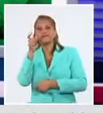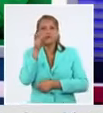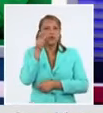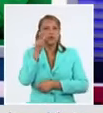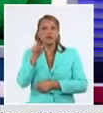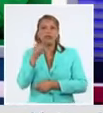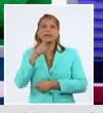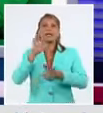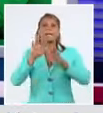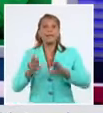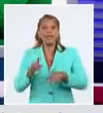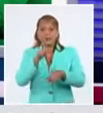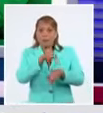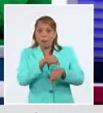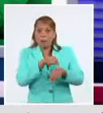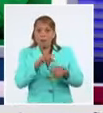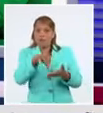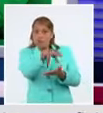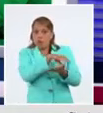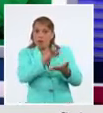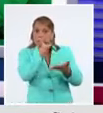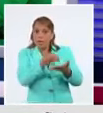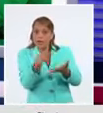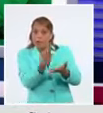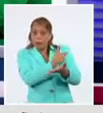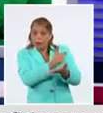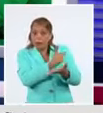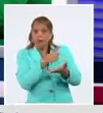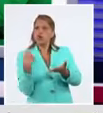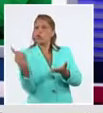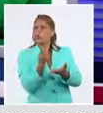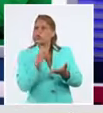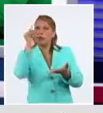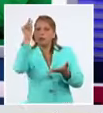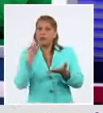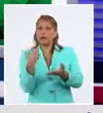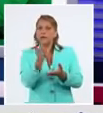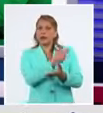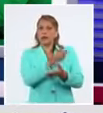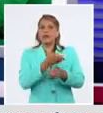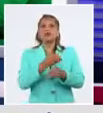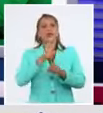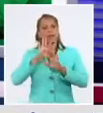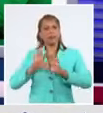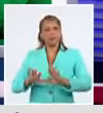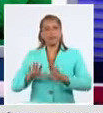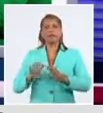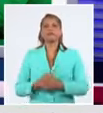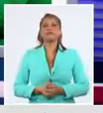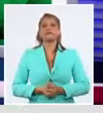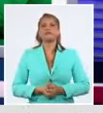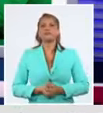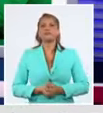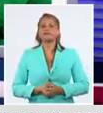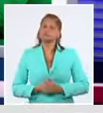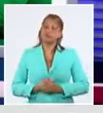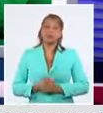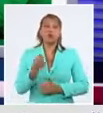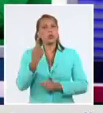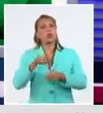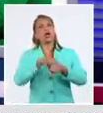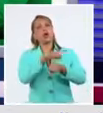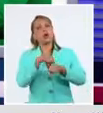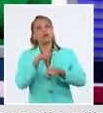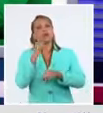de vacunación, porque por todos los puntos de vacunación tienen que contar con un stock de urgencia para